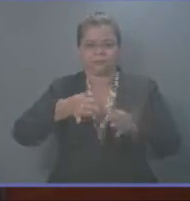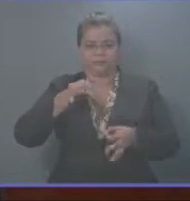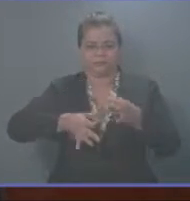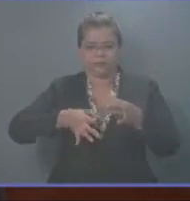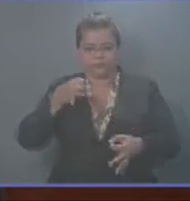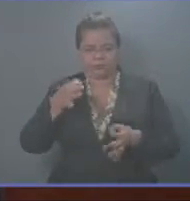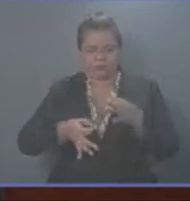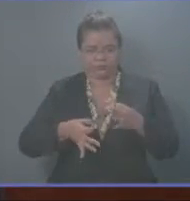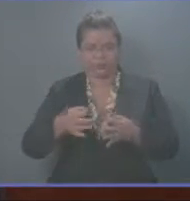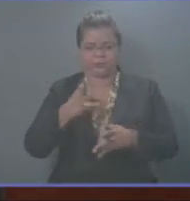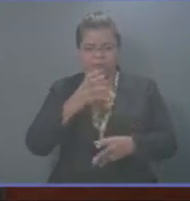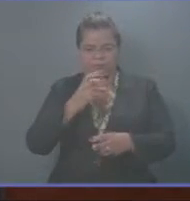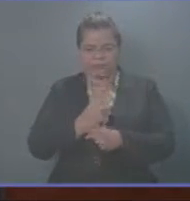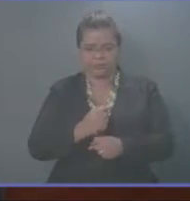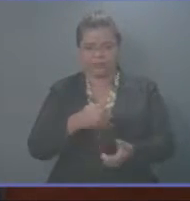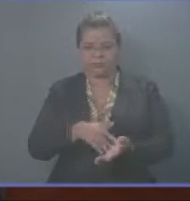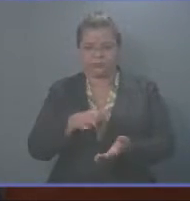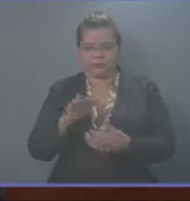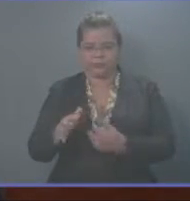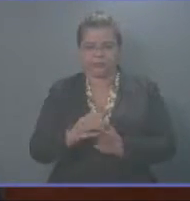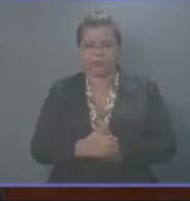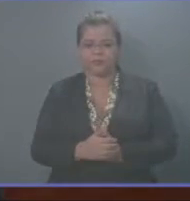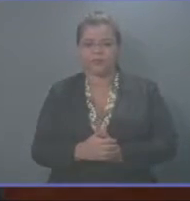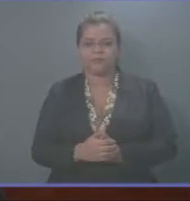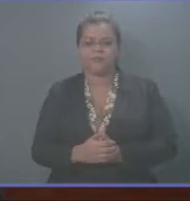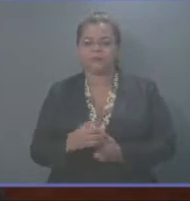Seguridad Pública, la cantidad de